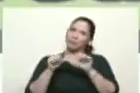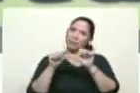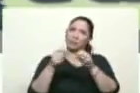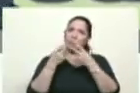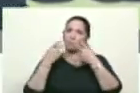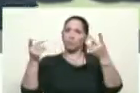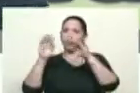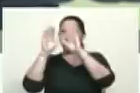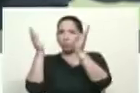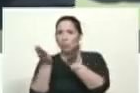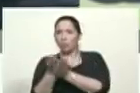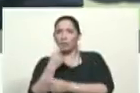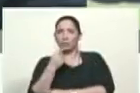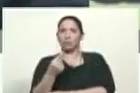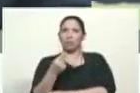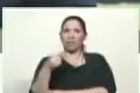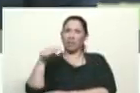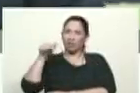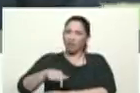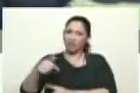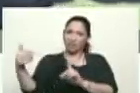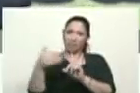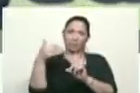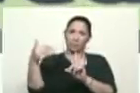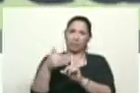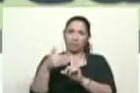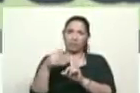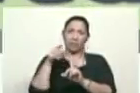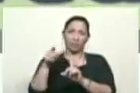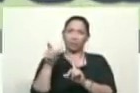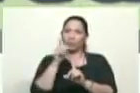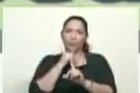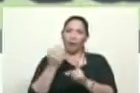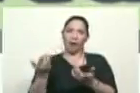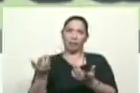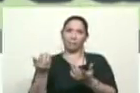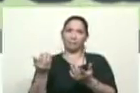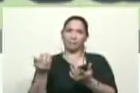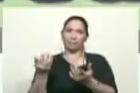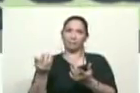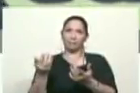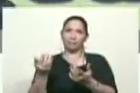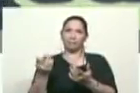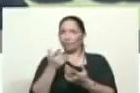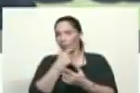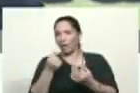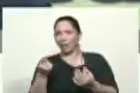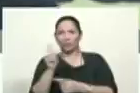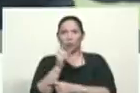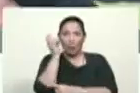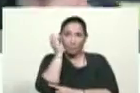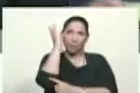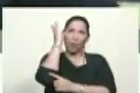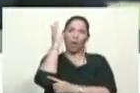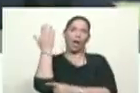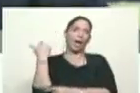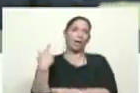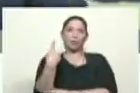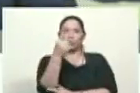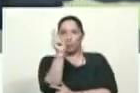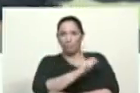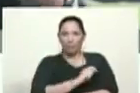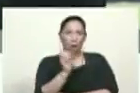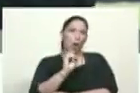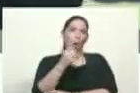que esta arremetida de hoy día no es casual. No fue que se les ocurrió hace un mes, hace un